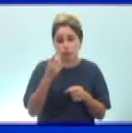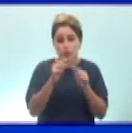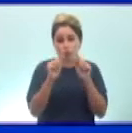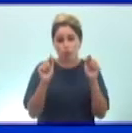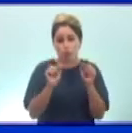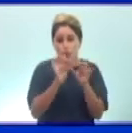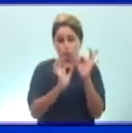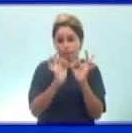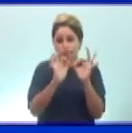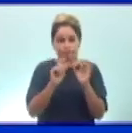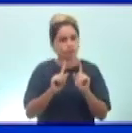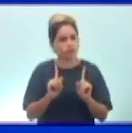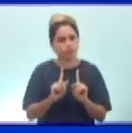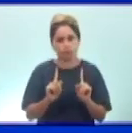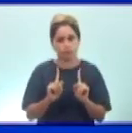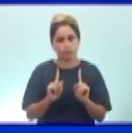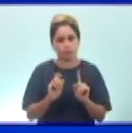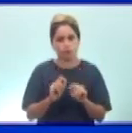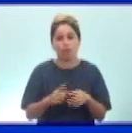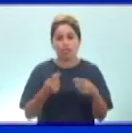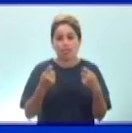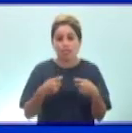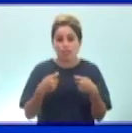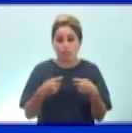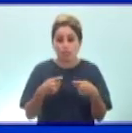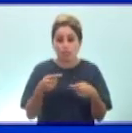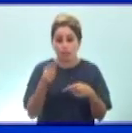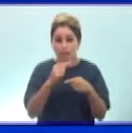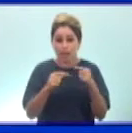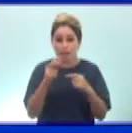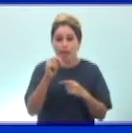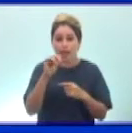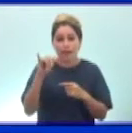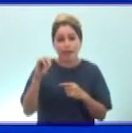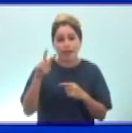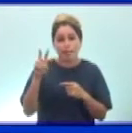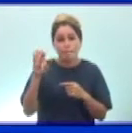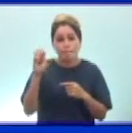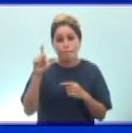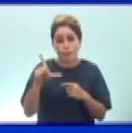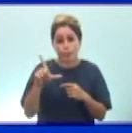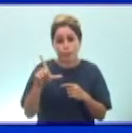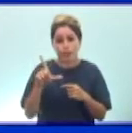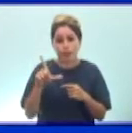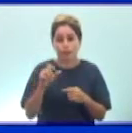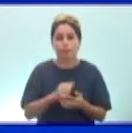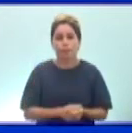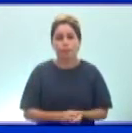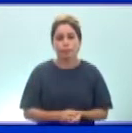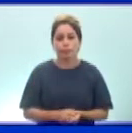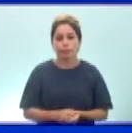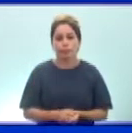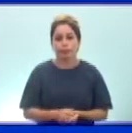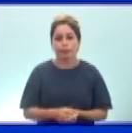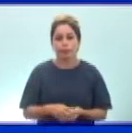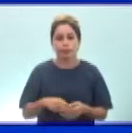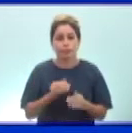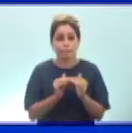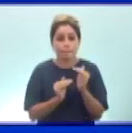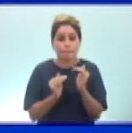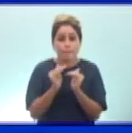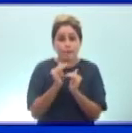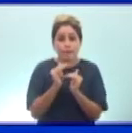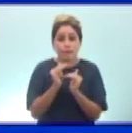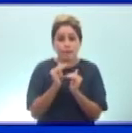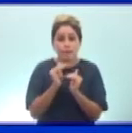deben ocupar en cada nivel máximo de orbitales del mismo tipo, es decir, en cada nivel el máximo número de